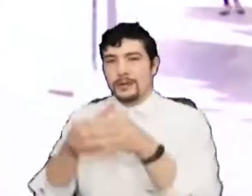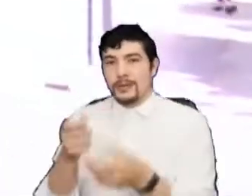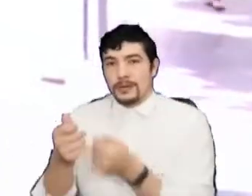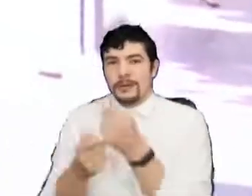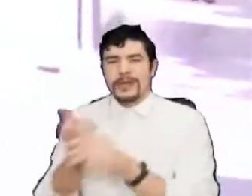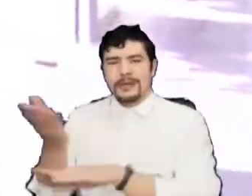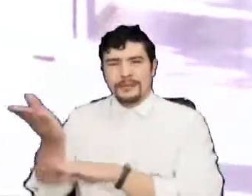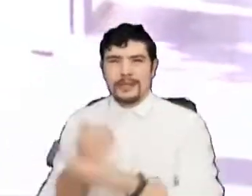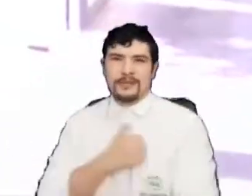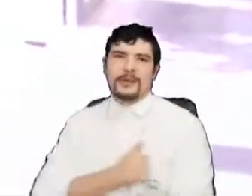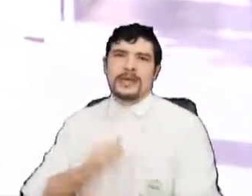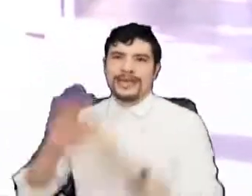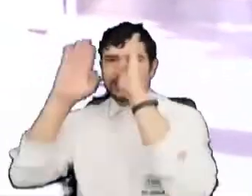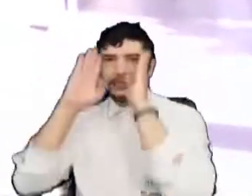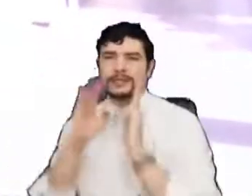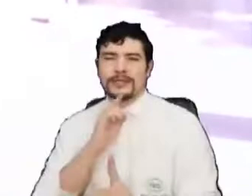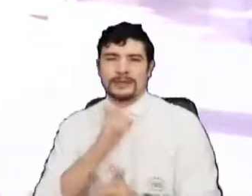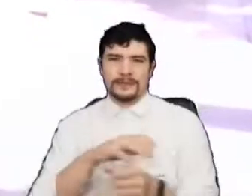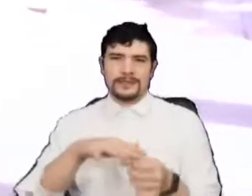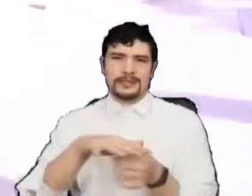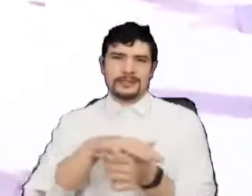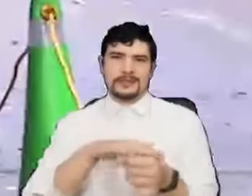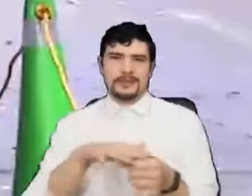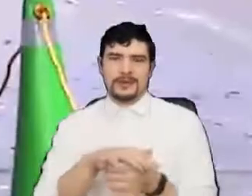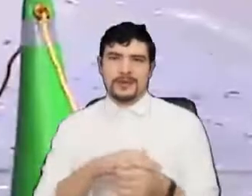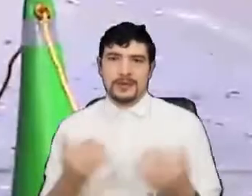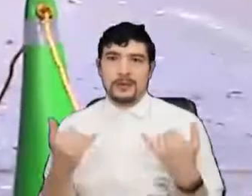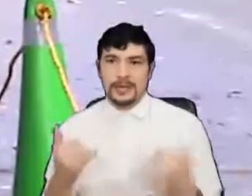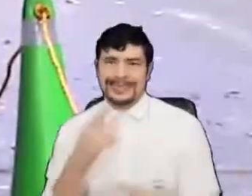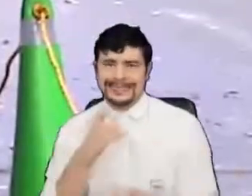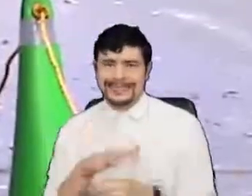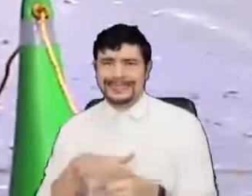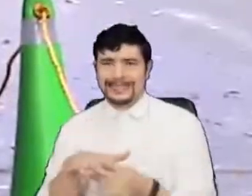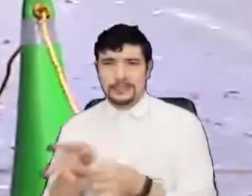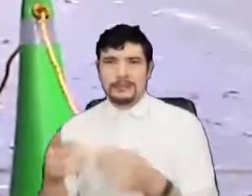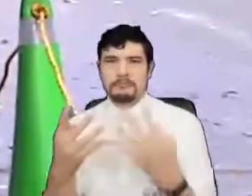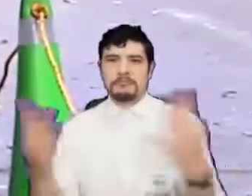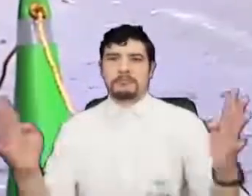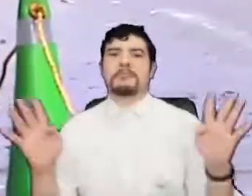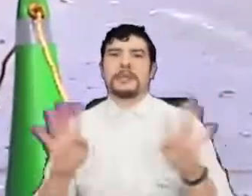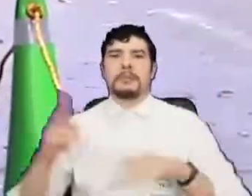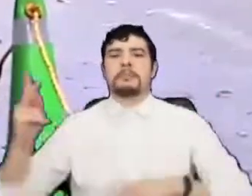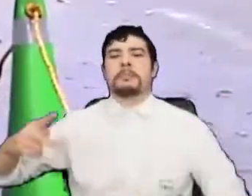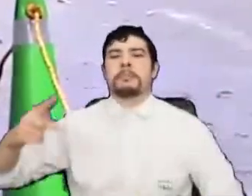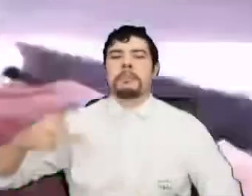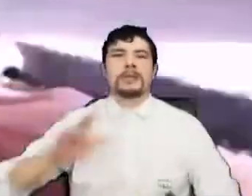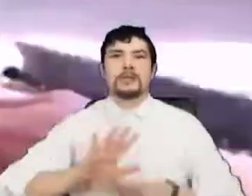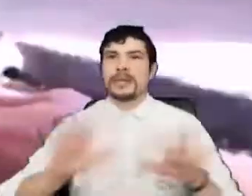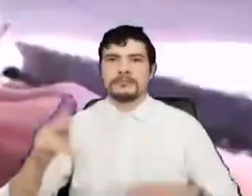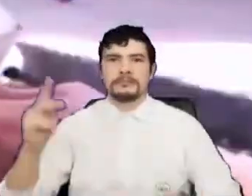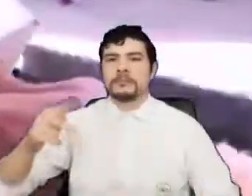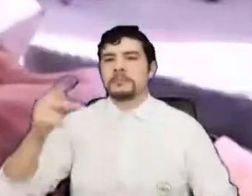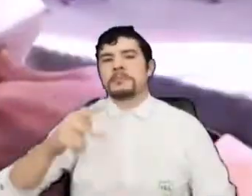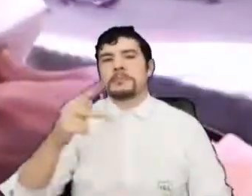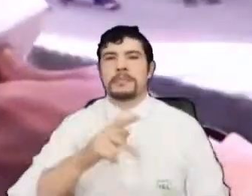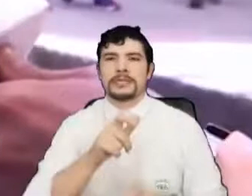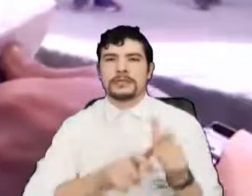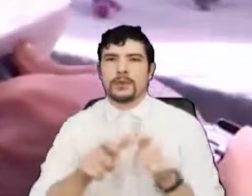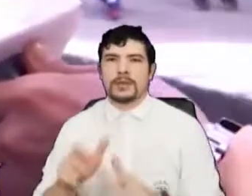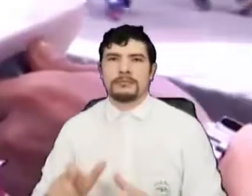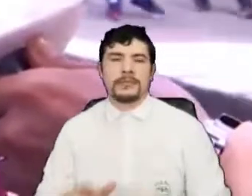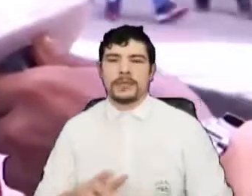la crisis económica que se ha agudizado por la peatonalización de estos tramos viales. Con esta situación que